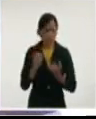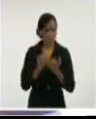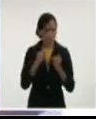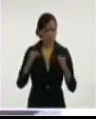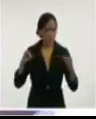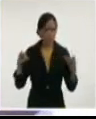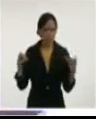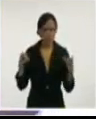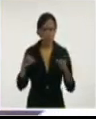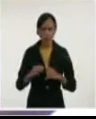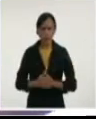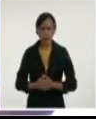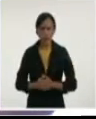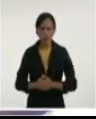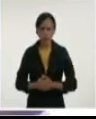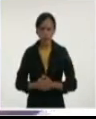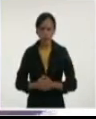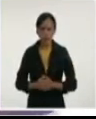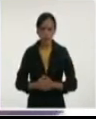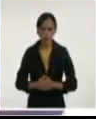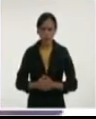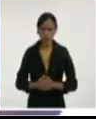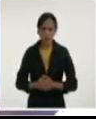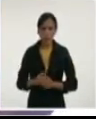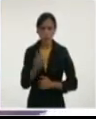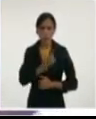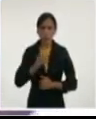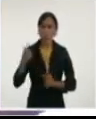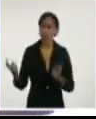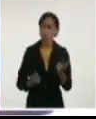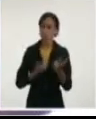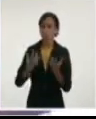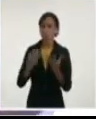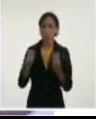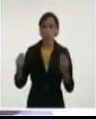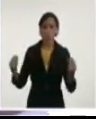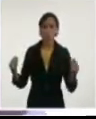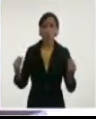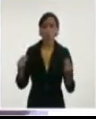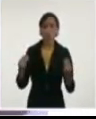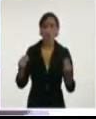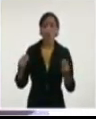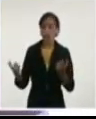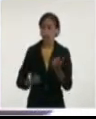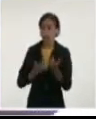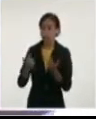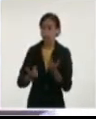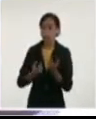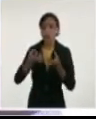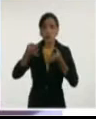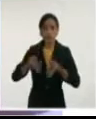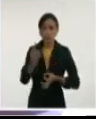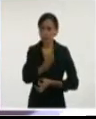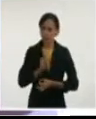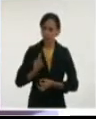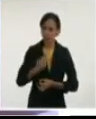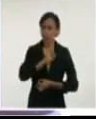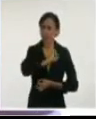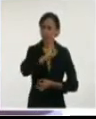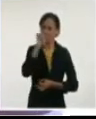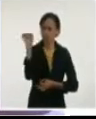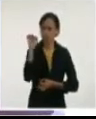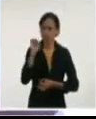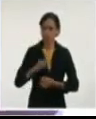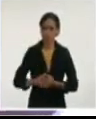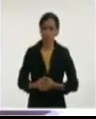Ya tuvimos un Moncada, un Granma, una Sierra Maestra, un Girón. Siempre hemos salido victoriosos.